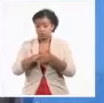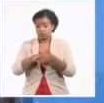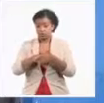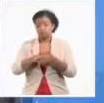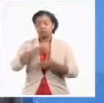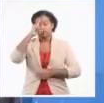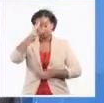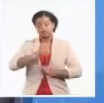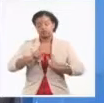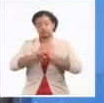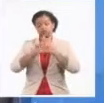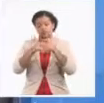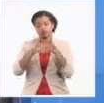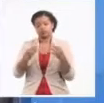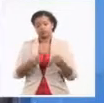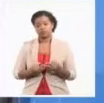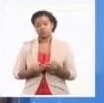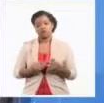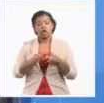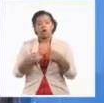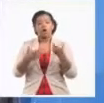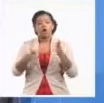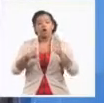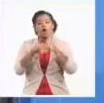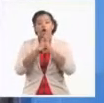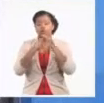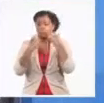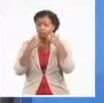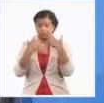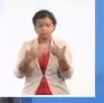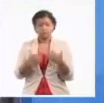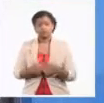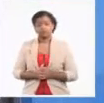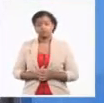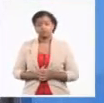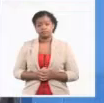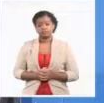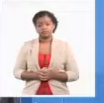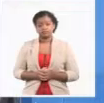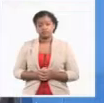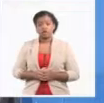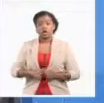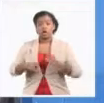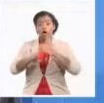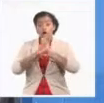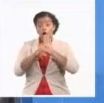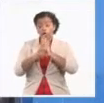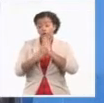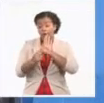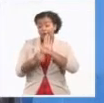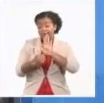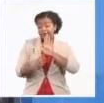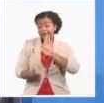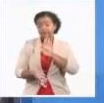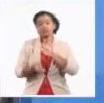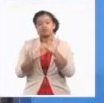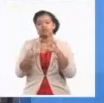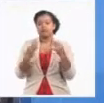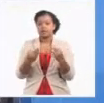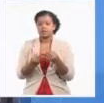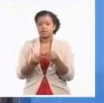un sí por el código de la familia, porque este código es un código muy importante, que le da la posibilidad de todo tipo de familia